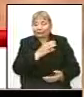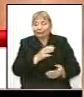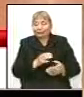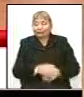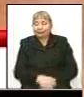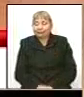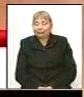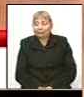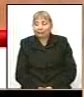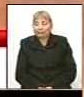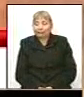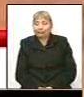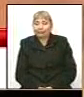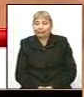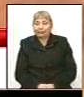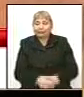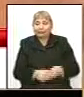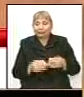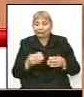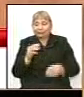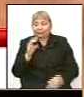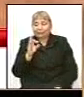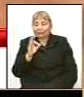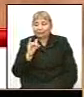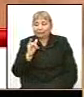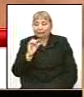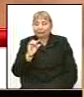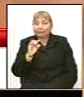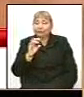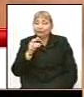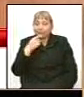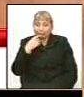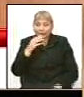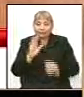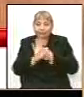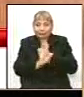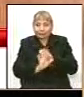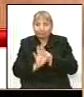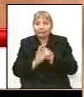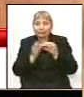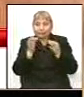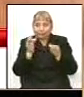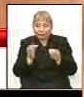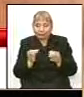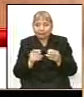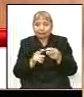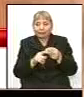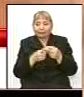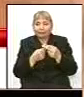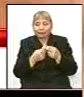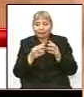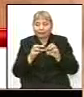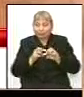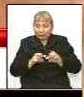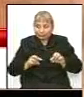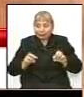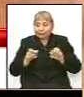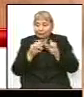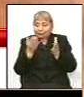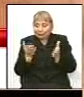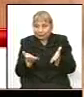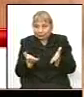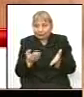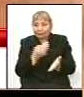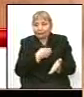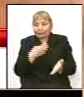del congresista Modesto Figueroa, porque él ha venido a respaldar precisamente una iniciativa parlamentaria, justamente de un miembro